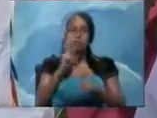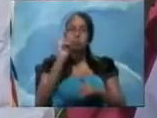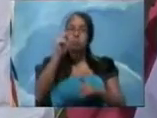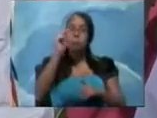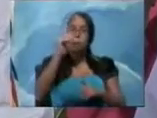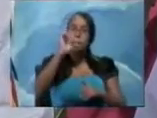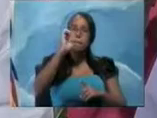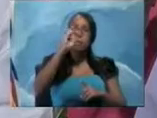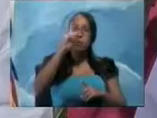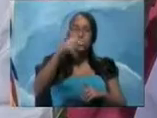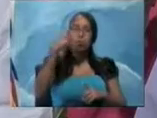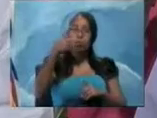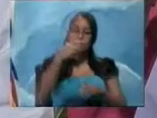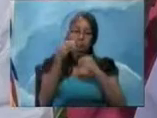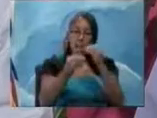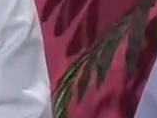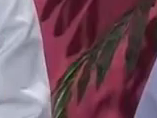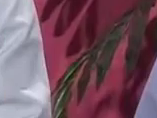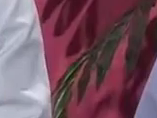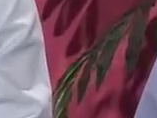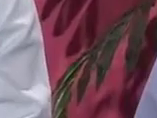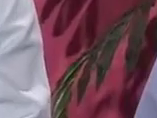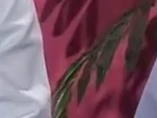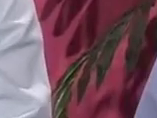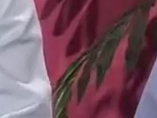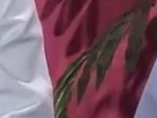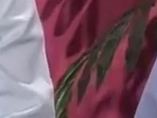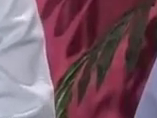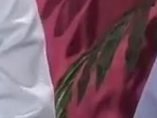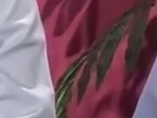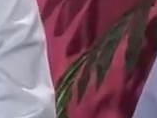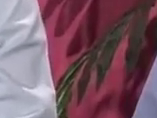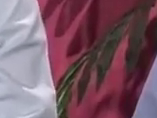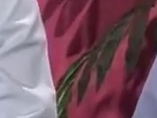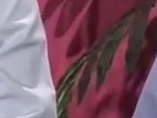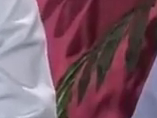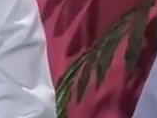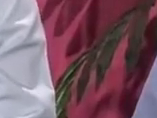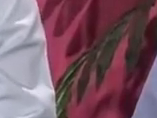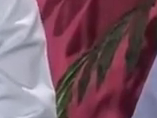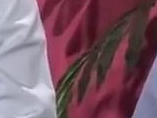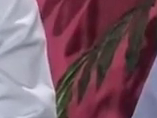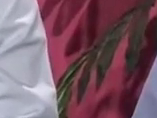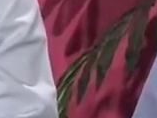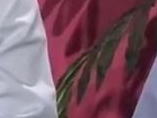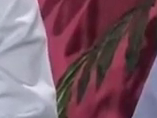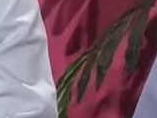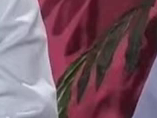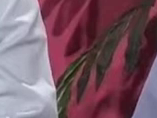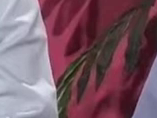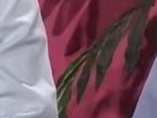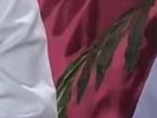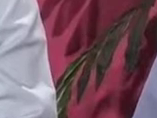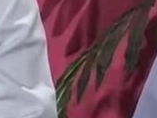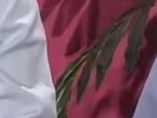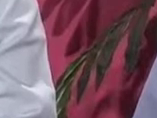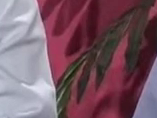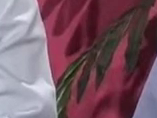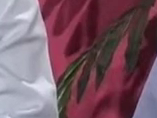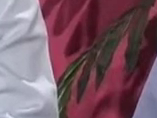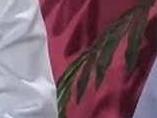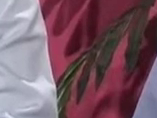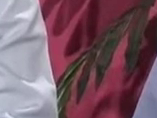Pedro ellos le hacen la pregunta la respuesta de Pedro es la siguiente dice el verso 38 Pedro le dio